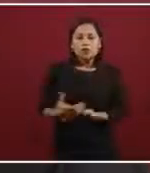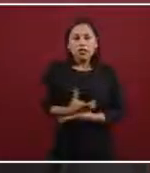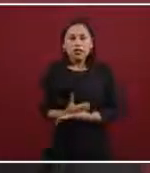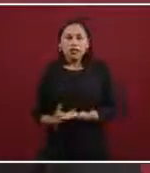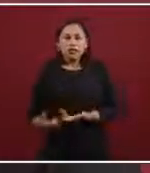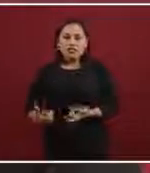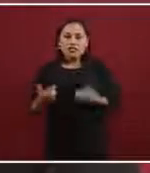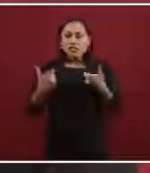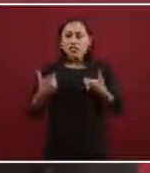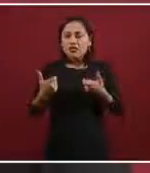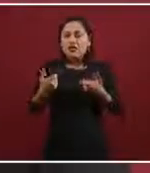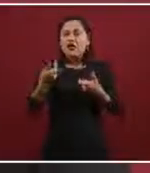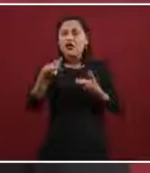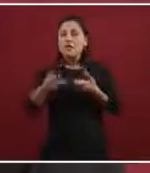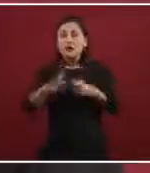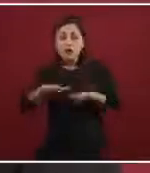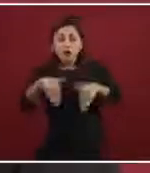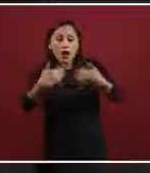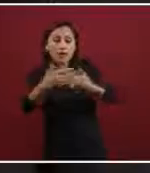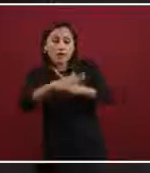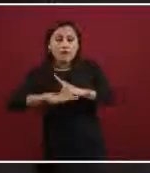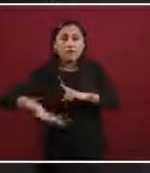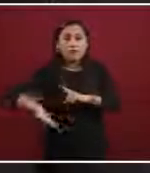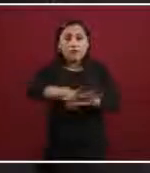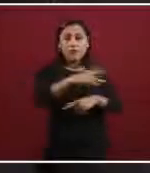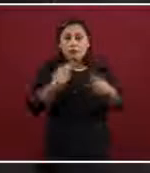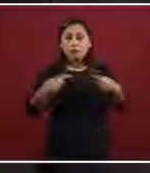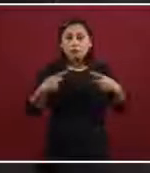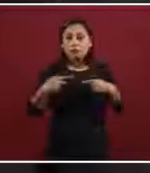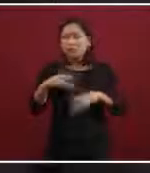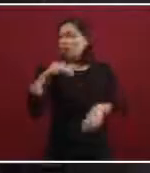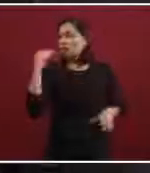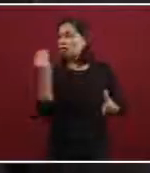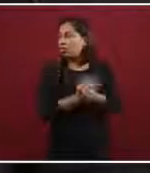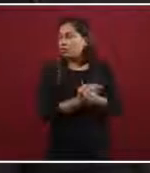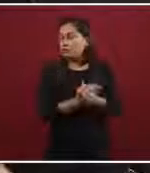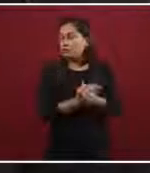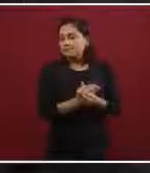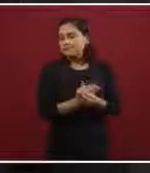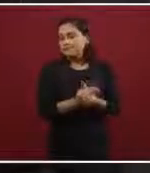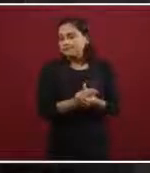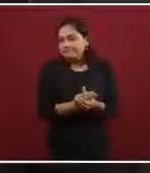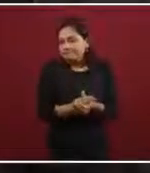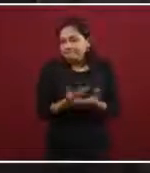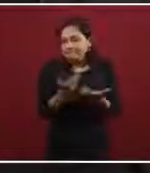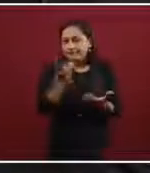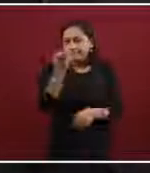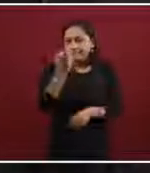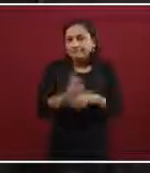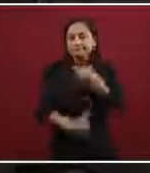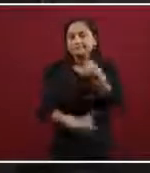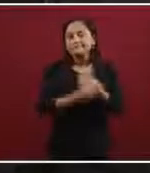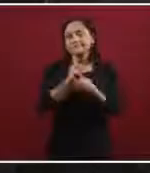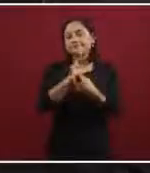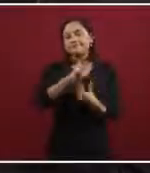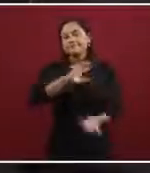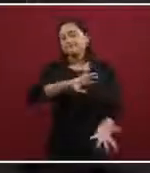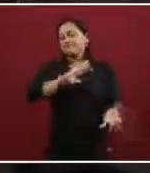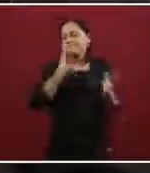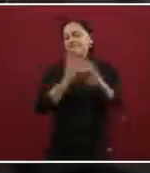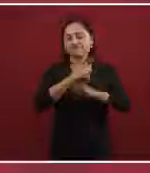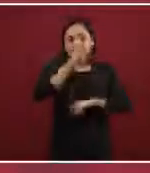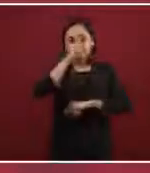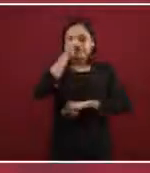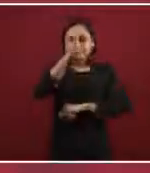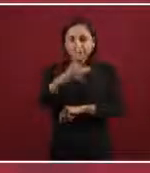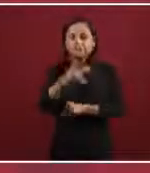y se abandonó al pueblo afortunadamente el cambio en méxico